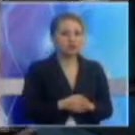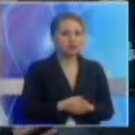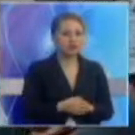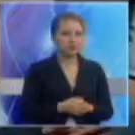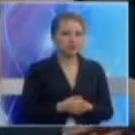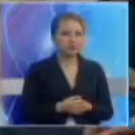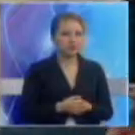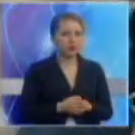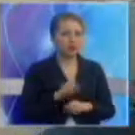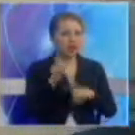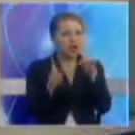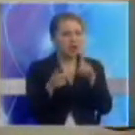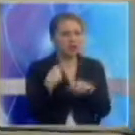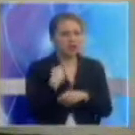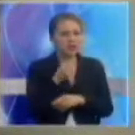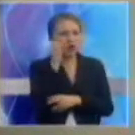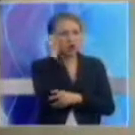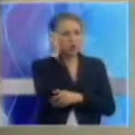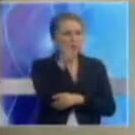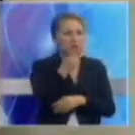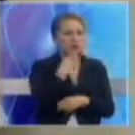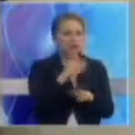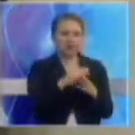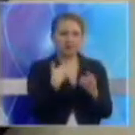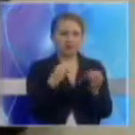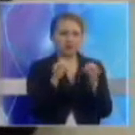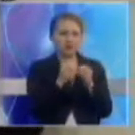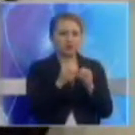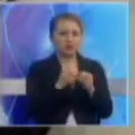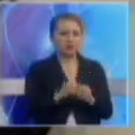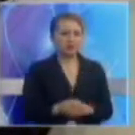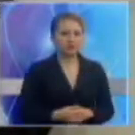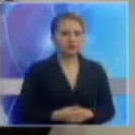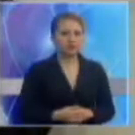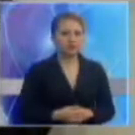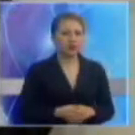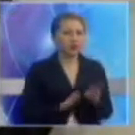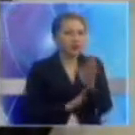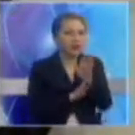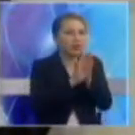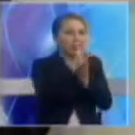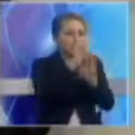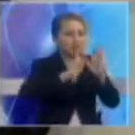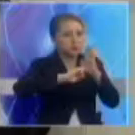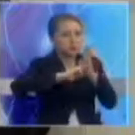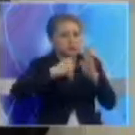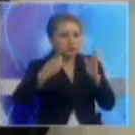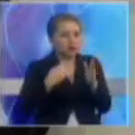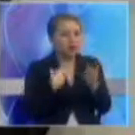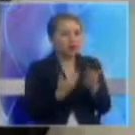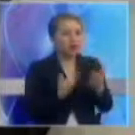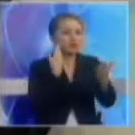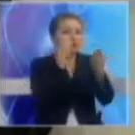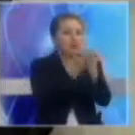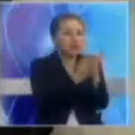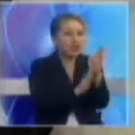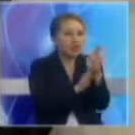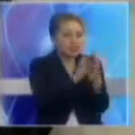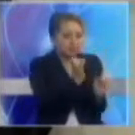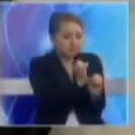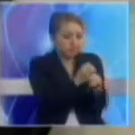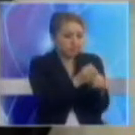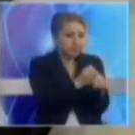hay quienes consideran que el ir hacia un mayor desarrollo tecnológico, hacia un mayor desarrollo